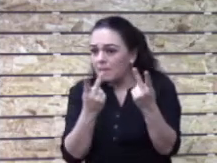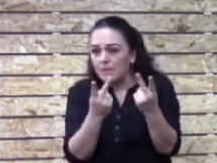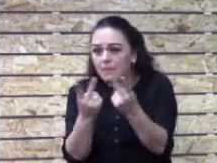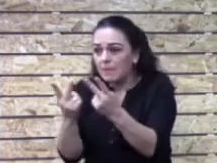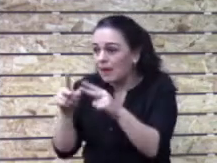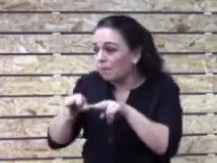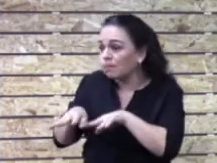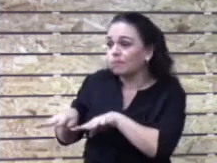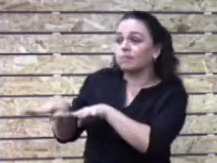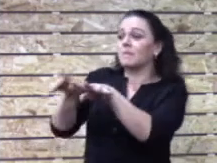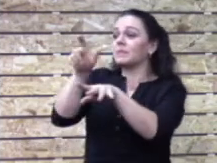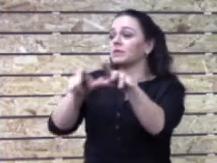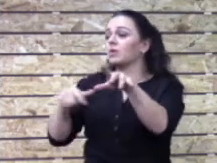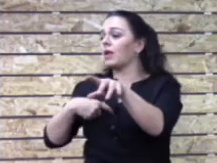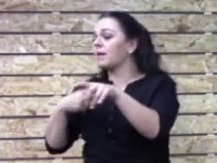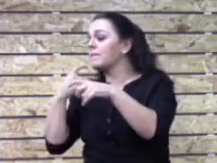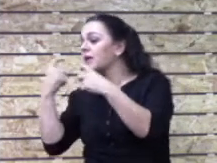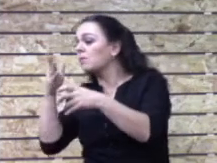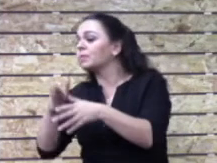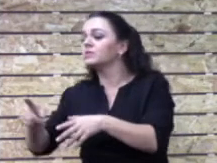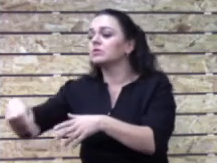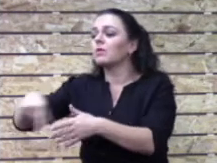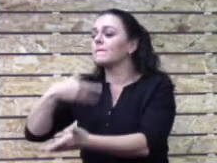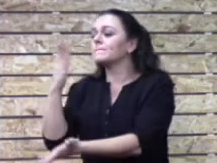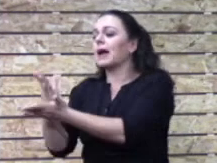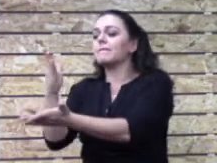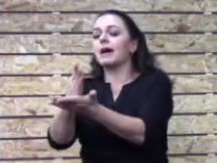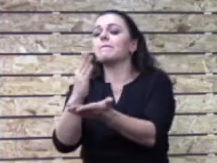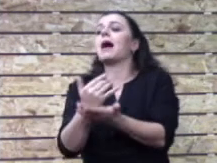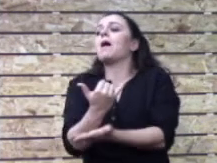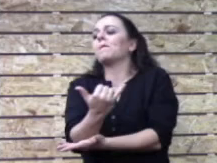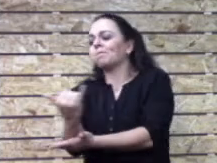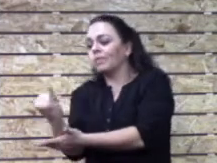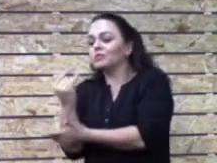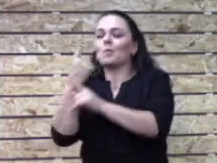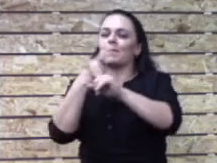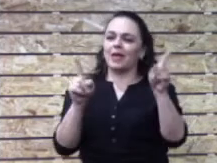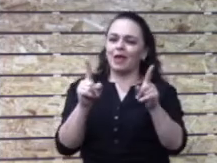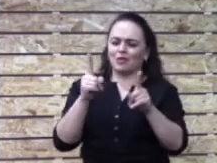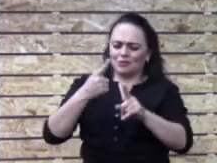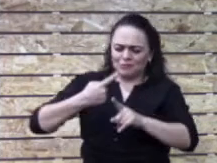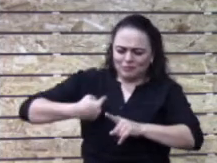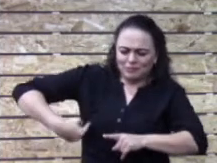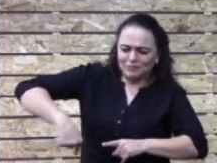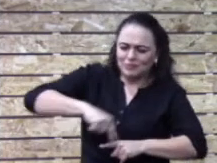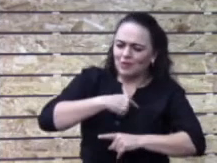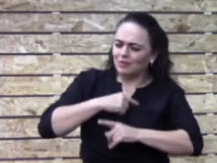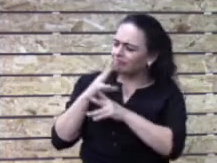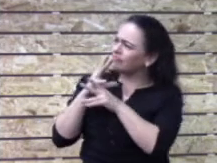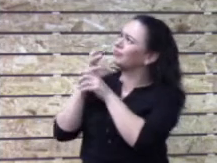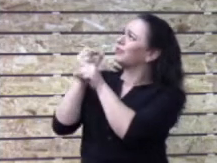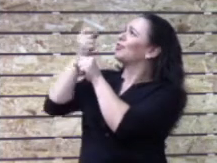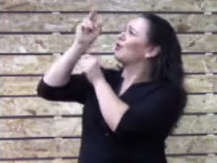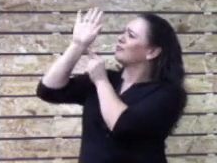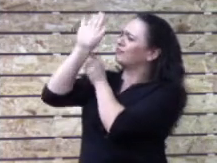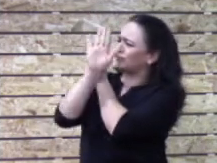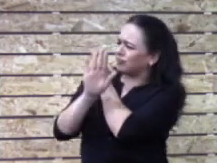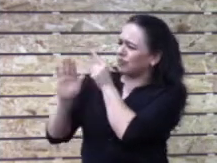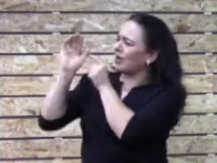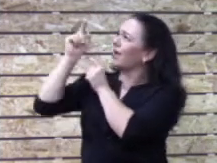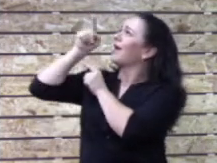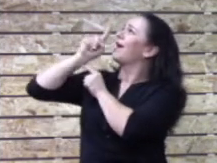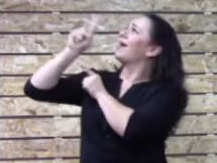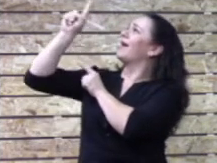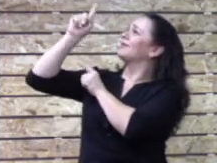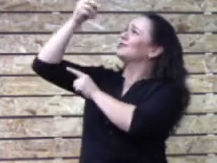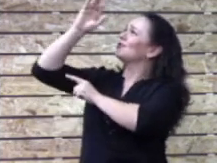has puesto al Señor por tu refugio, al Altísimo por tu protección, ningún mal